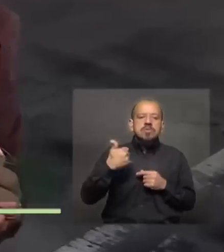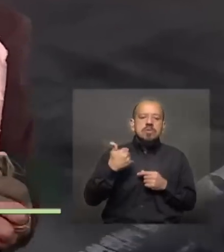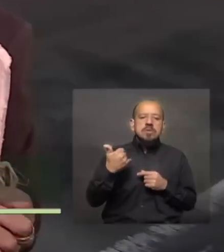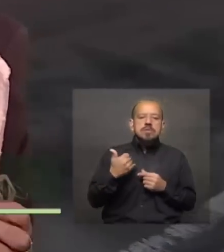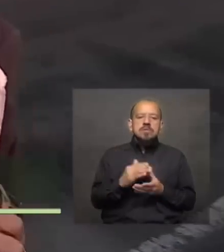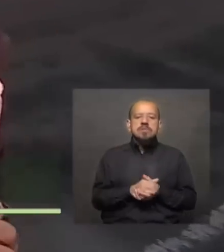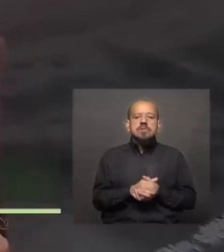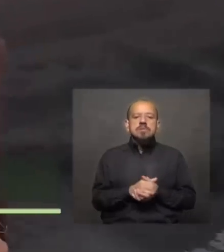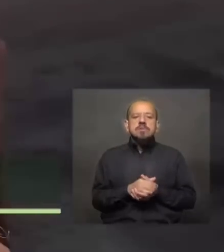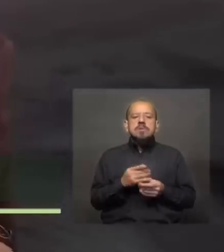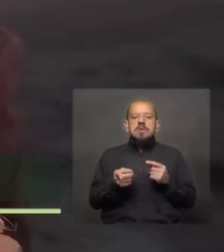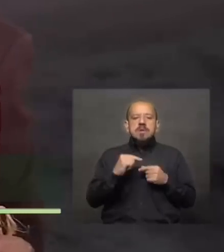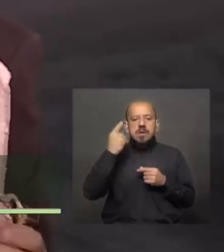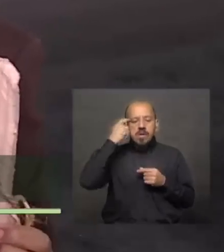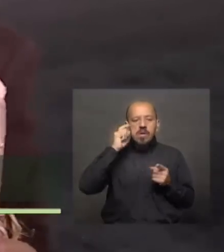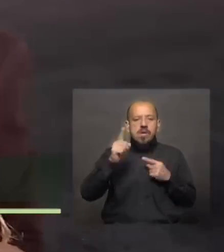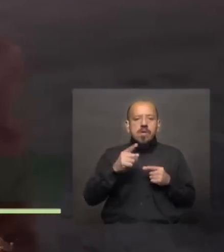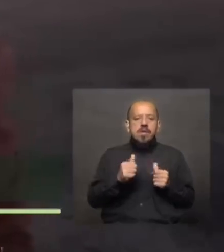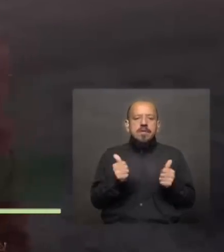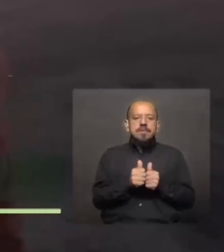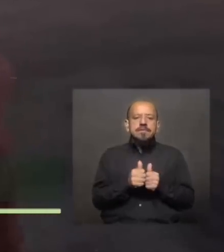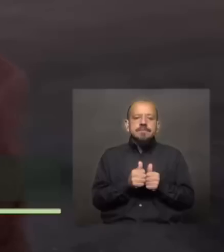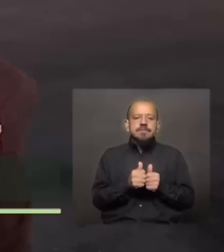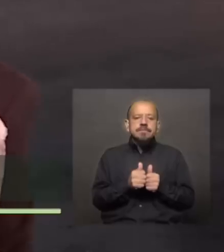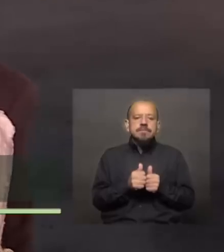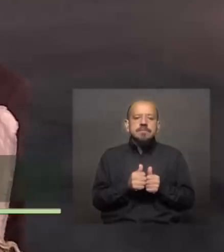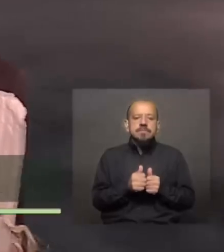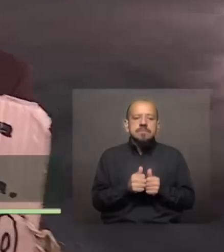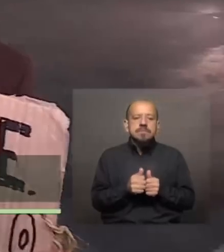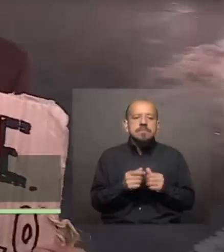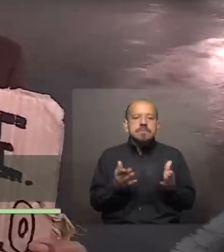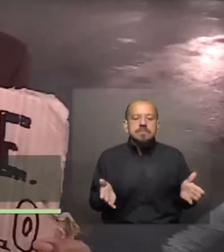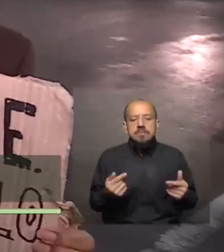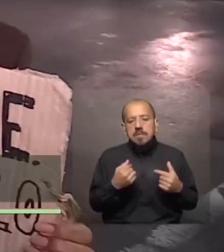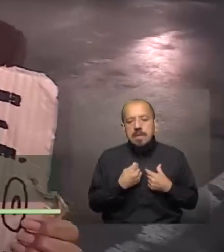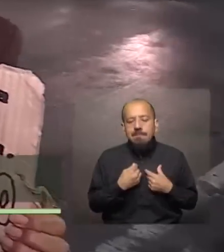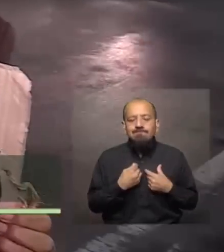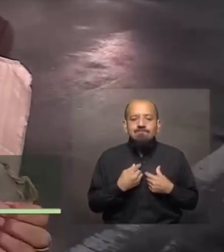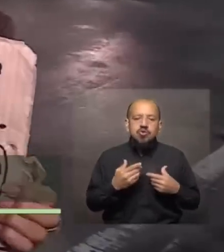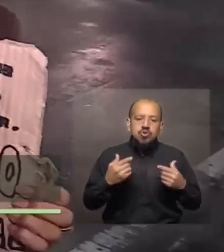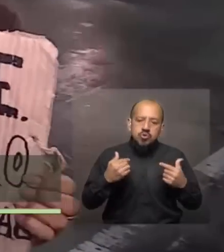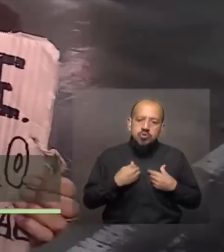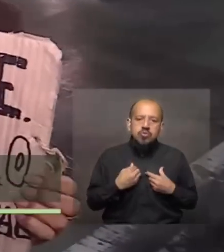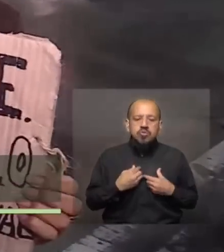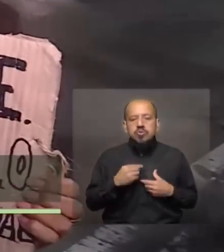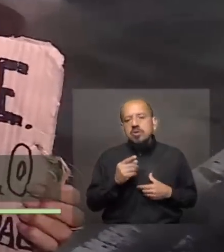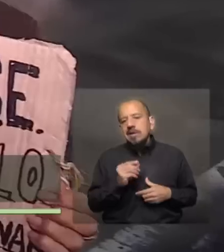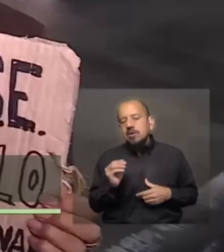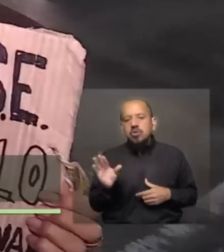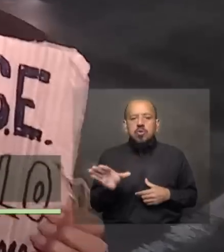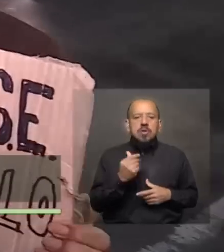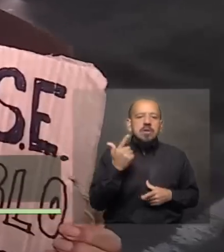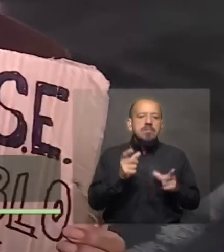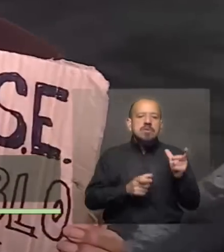te llevó a sumarte a esta iniciativa y acompañar en esta movida mi iniciativa es la que todos los ciudadanos